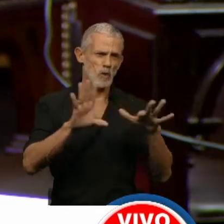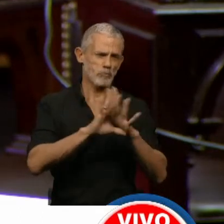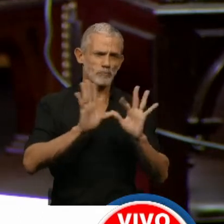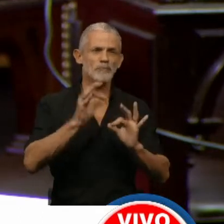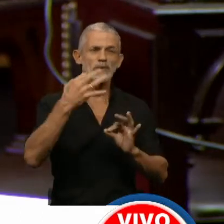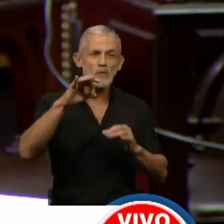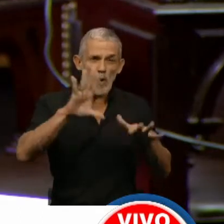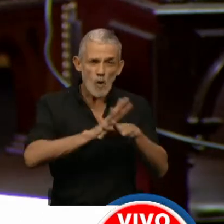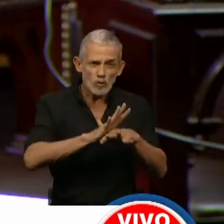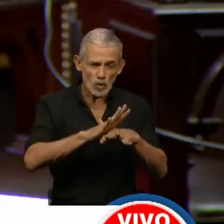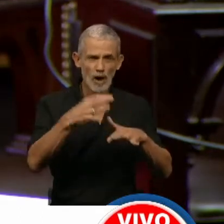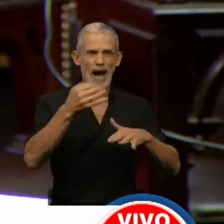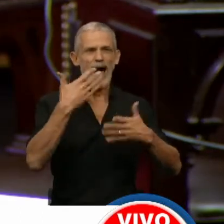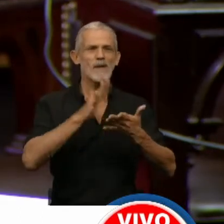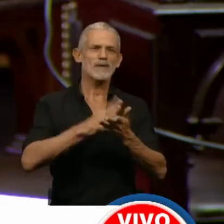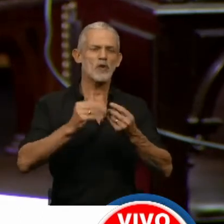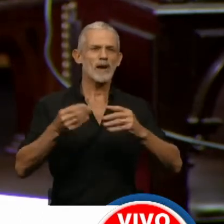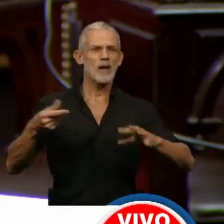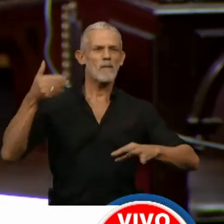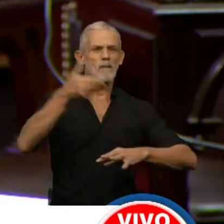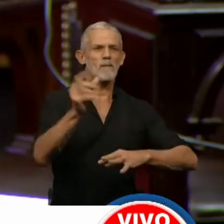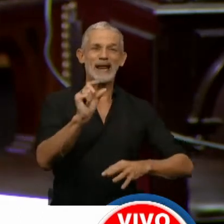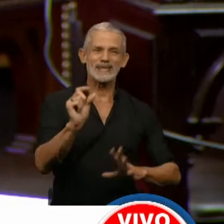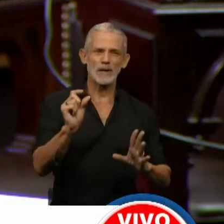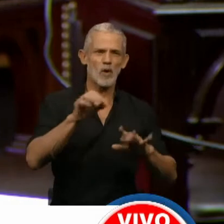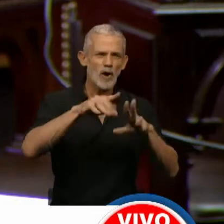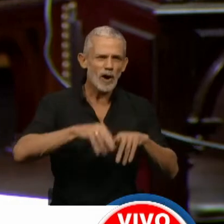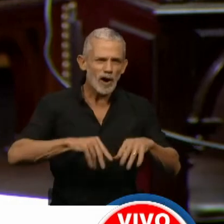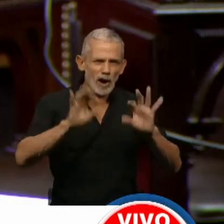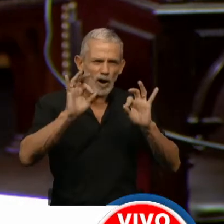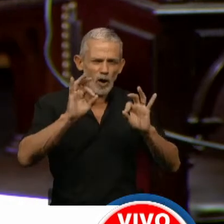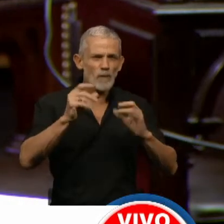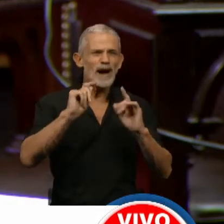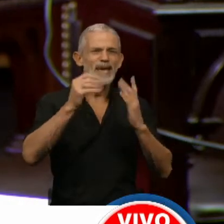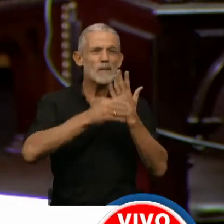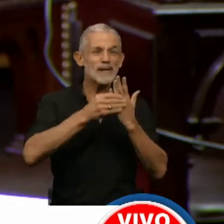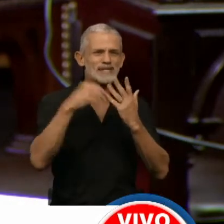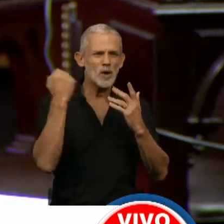era que justamente propendía el financiamiento. Ese artículo lo redactó completo el Ministerio